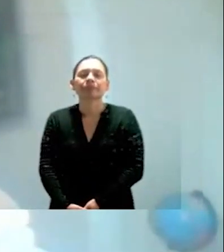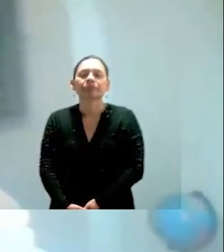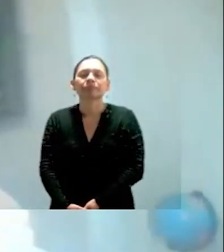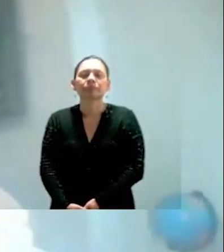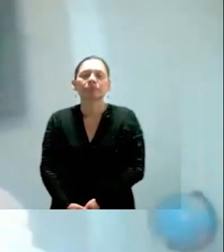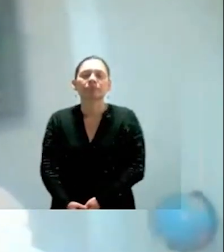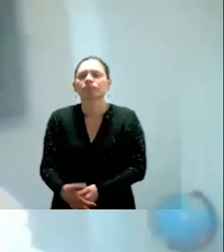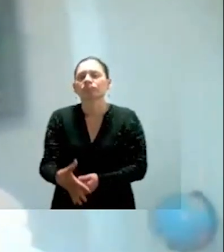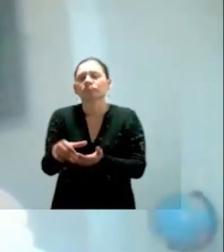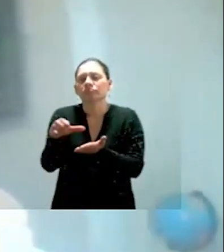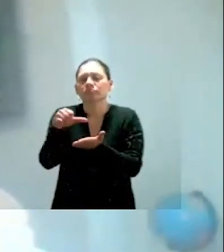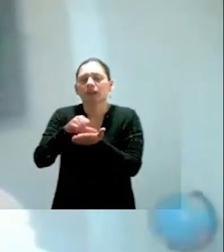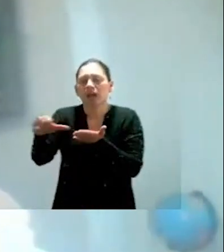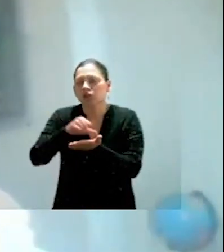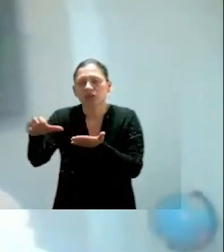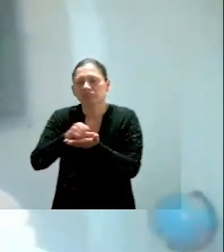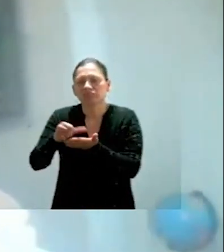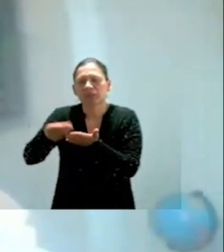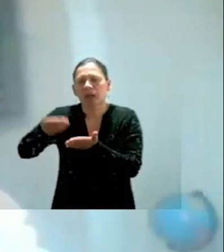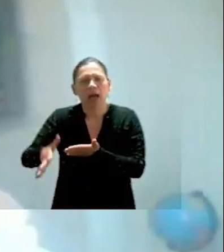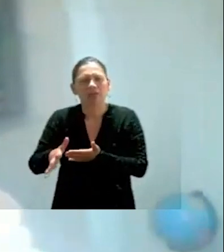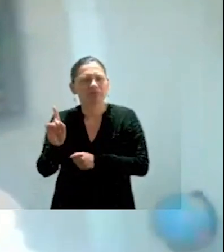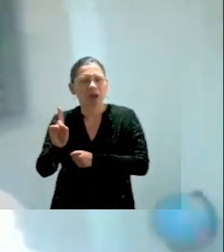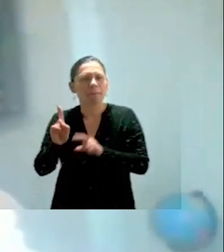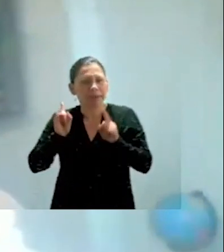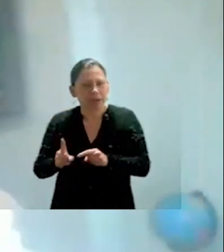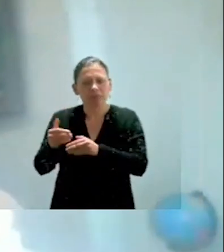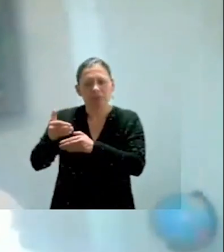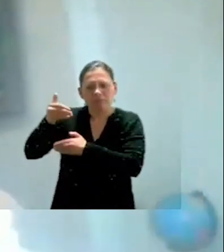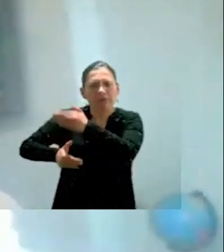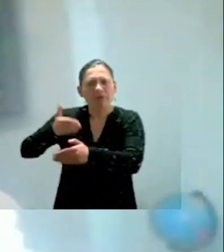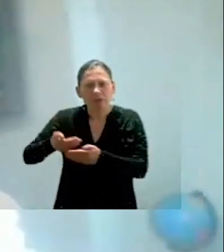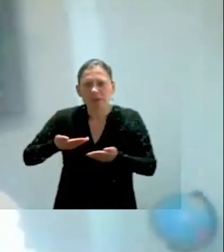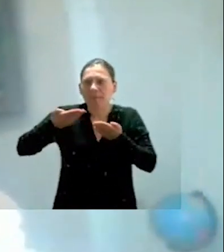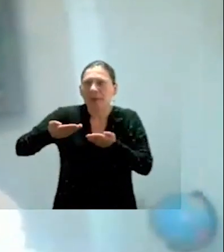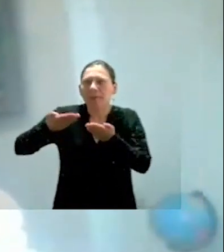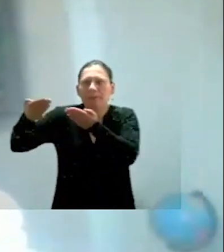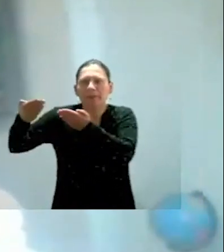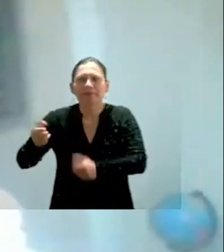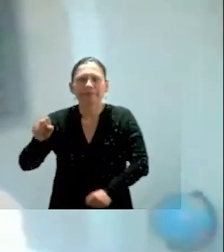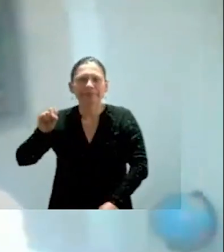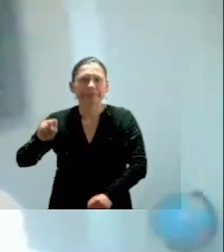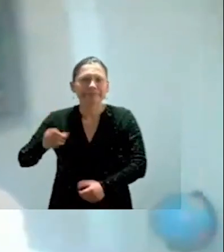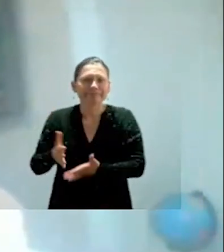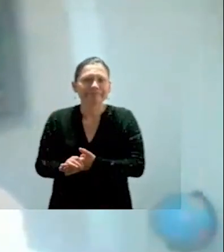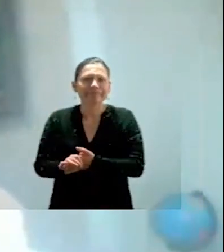hoy que se mueve solo a través de estos mecanismos